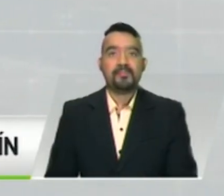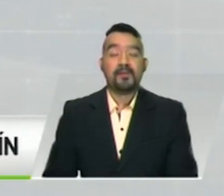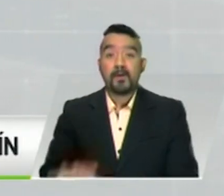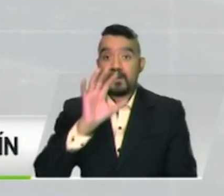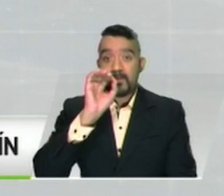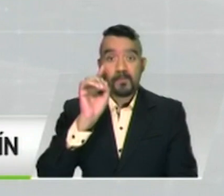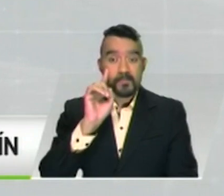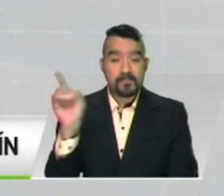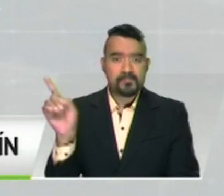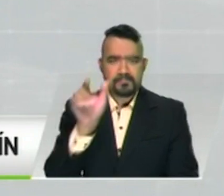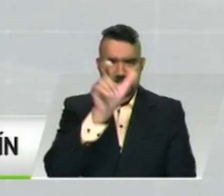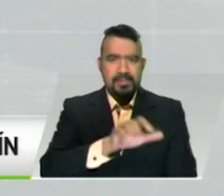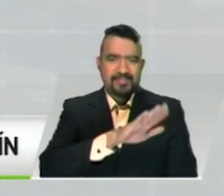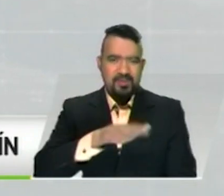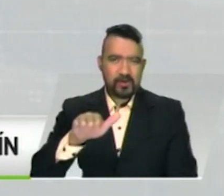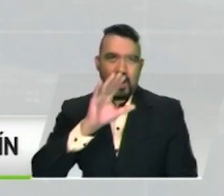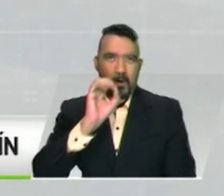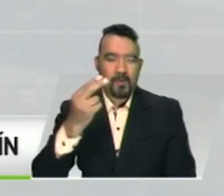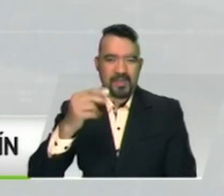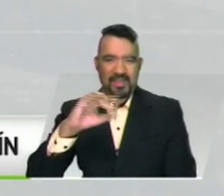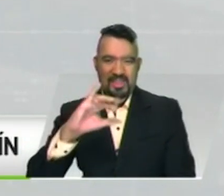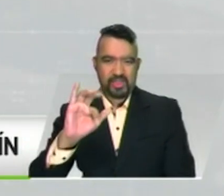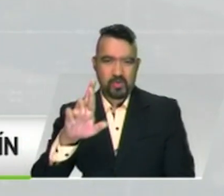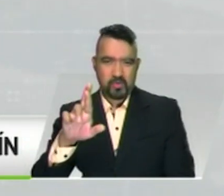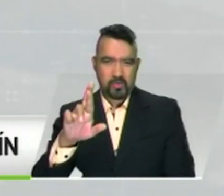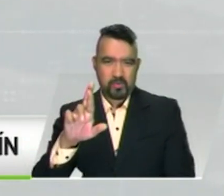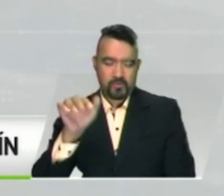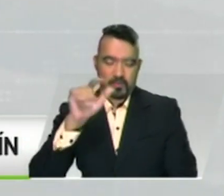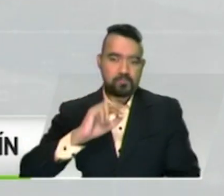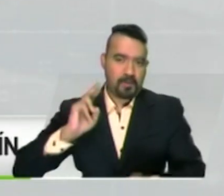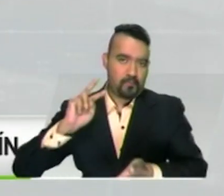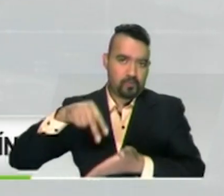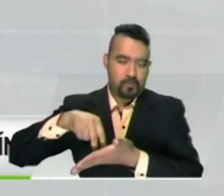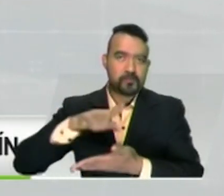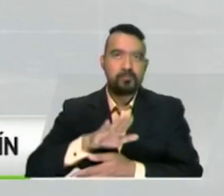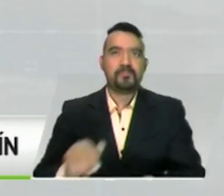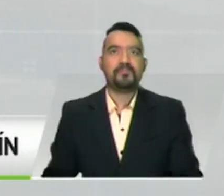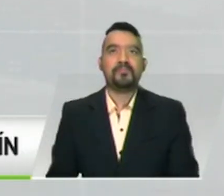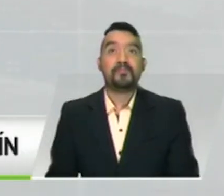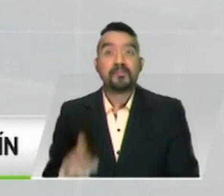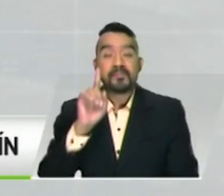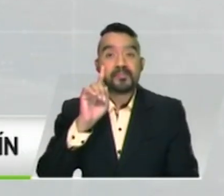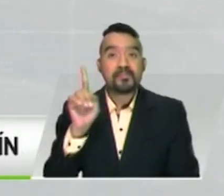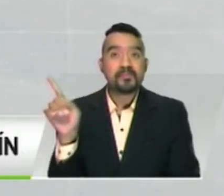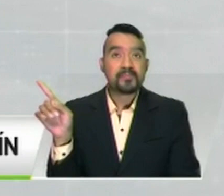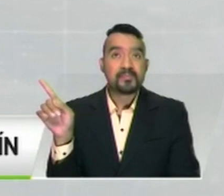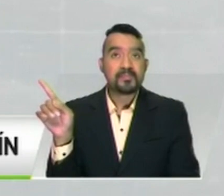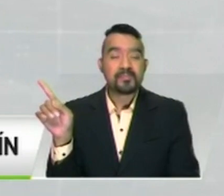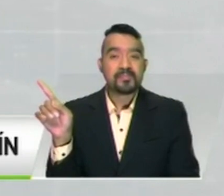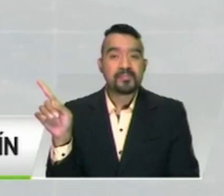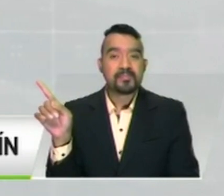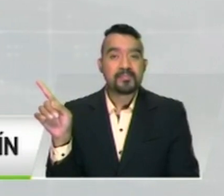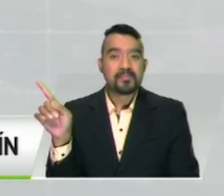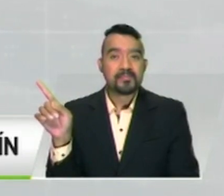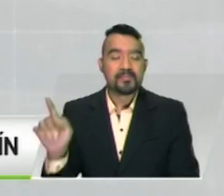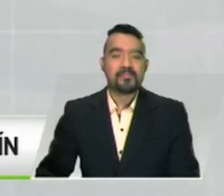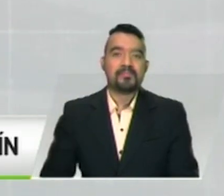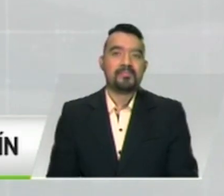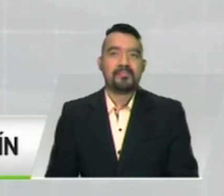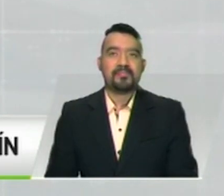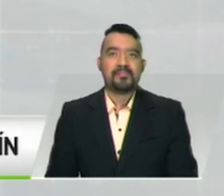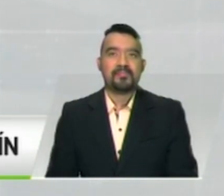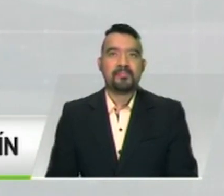escritor antioqueño Héctor Abad Facio Lince. La cuadra, del filósofo Gilmer Mesa. La estrategia emergente, de Alejandro